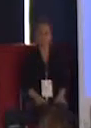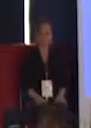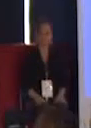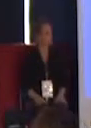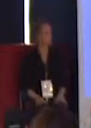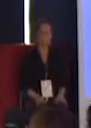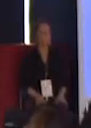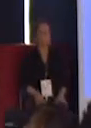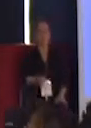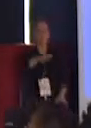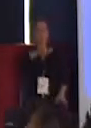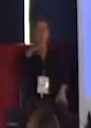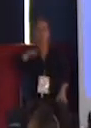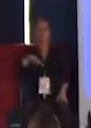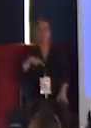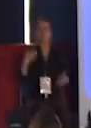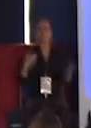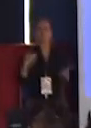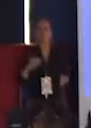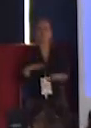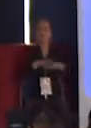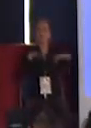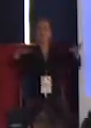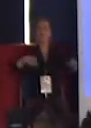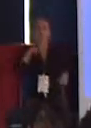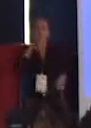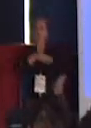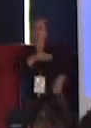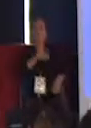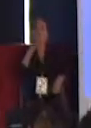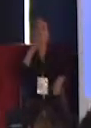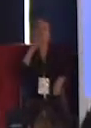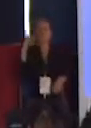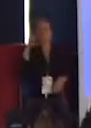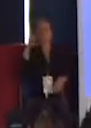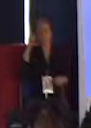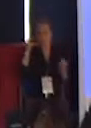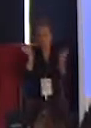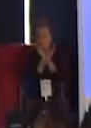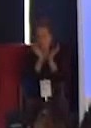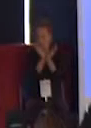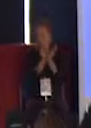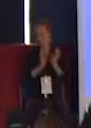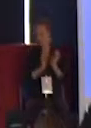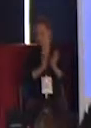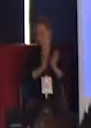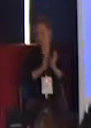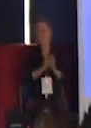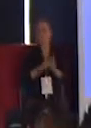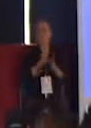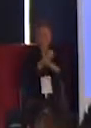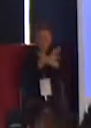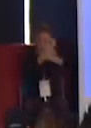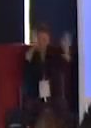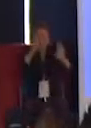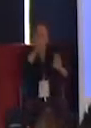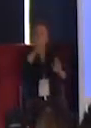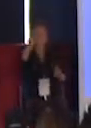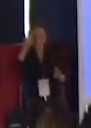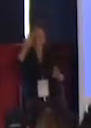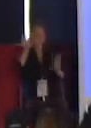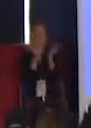nosotros estamos movilizados en la Plaza Bolívar desde el 1 de mayo, desafortunadamente el 23 de mayo, para aclararles a ustedes, el 23 de